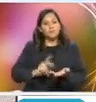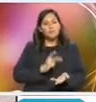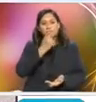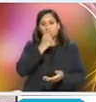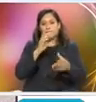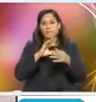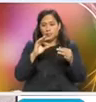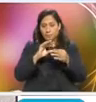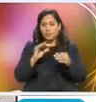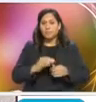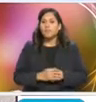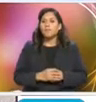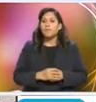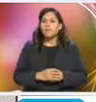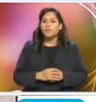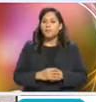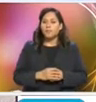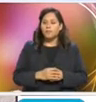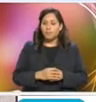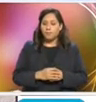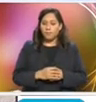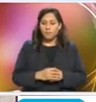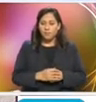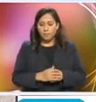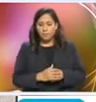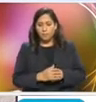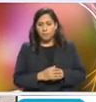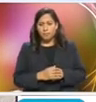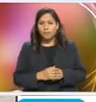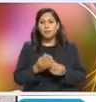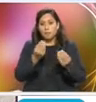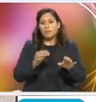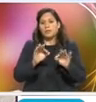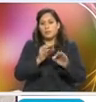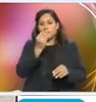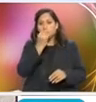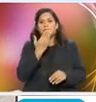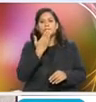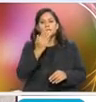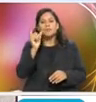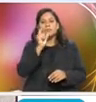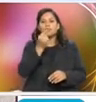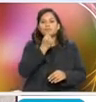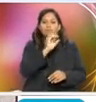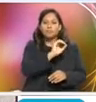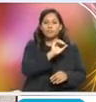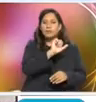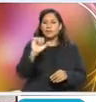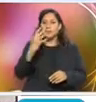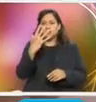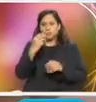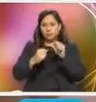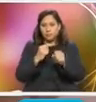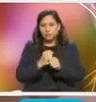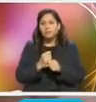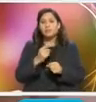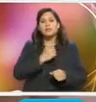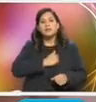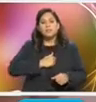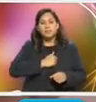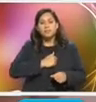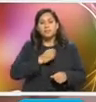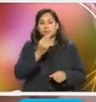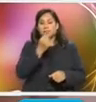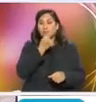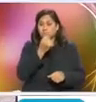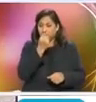nuevamente, la importancia que tiene la nutrición en la primera infancia. Pero si hablamos, por desgracia, de la desnutrición infantil, que